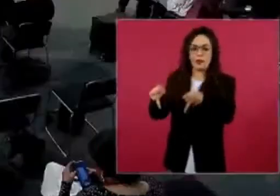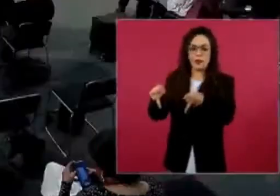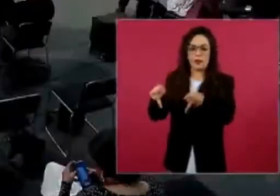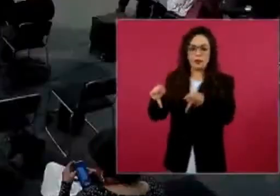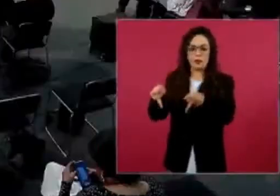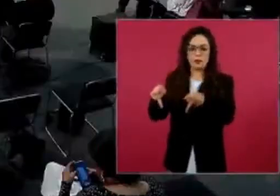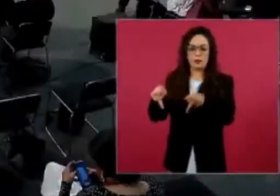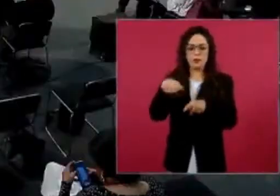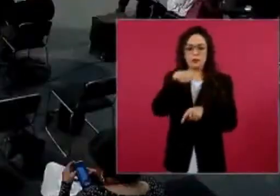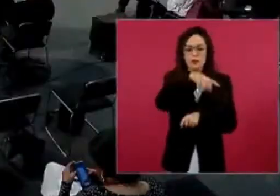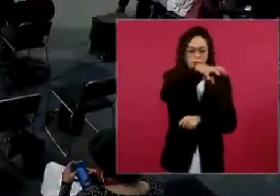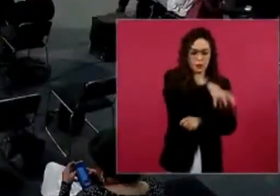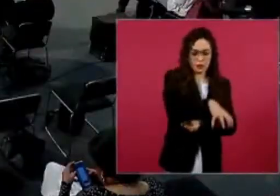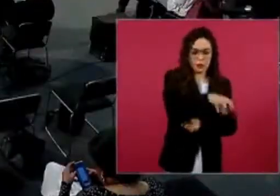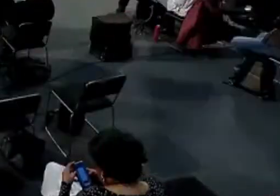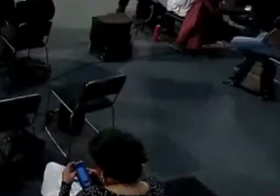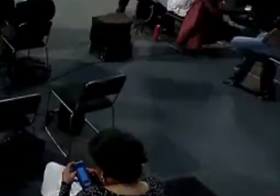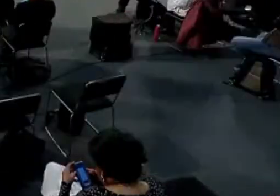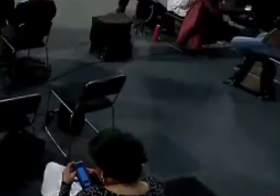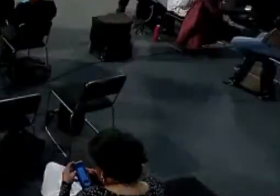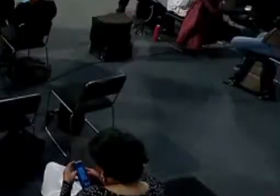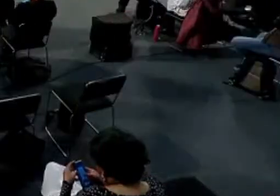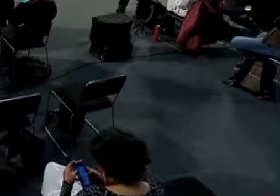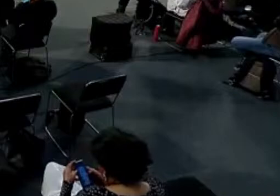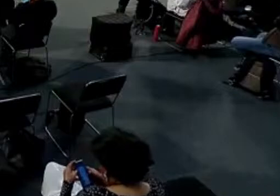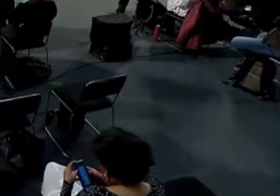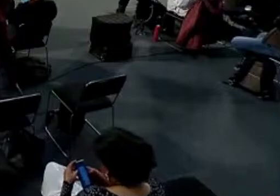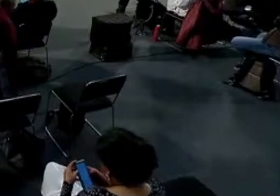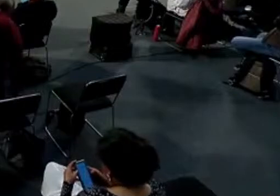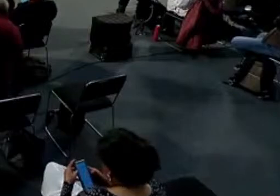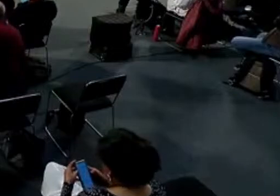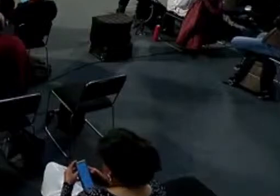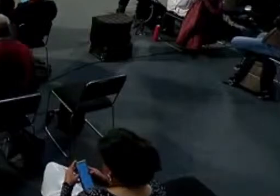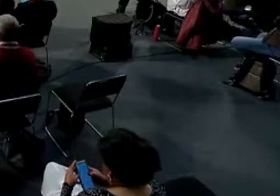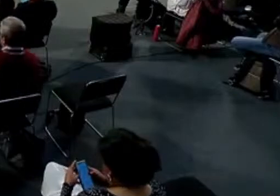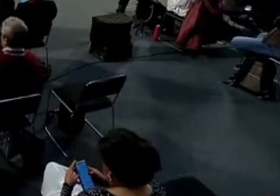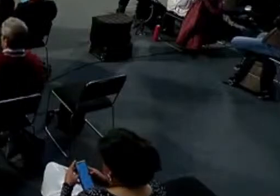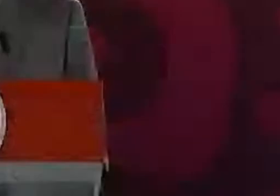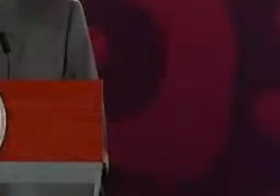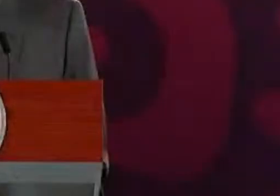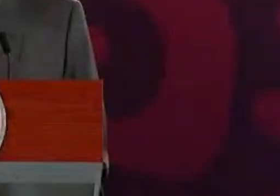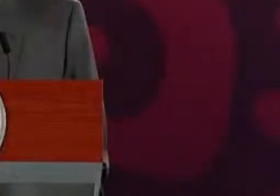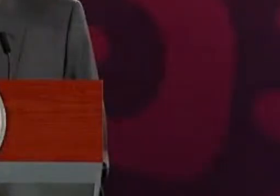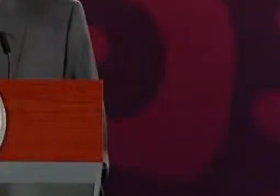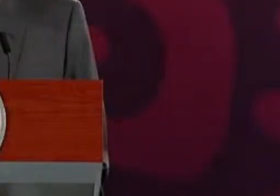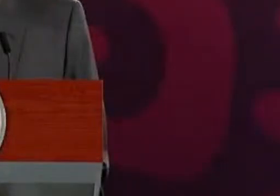sección a otra, y son obras de arte.